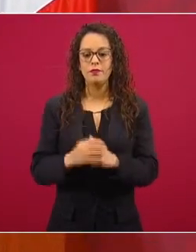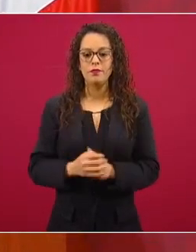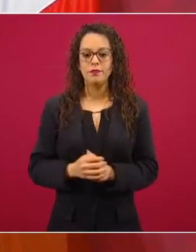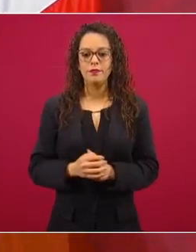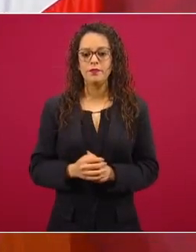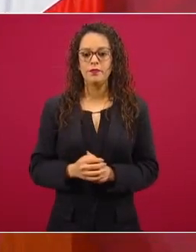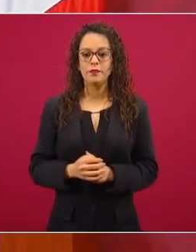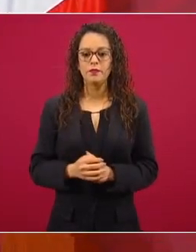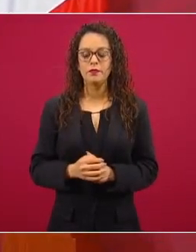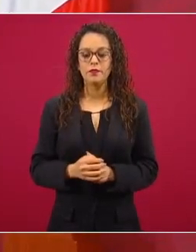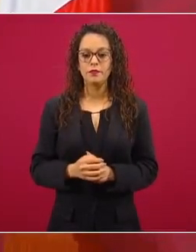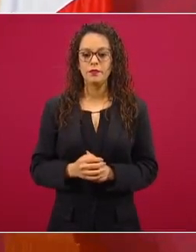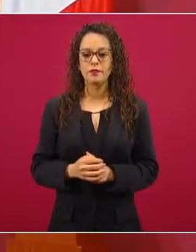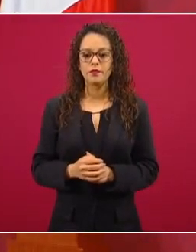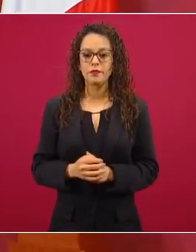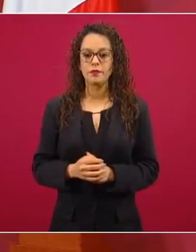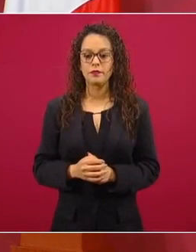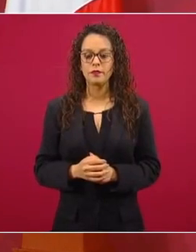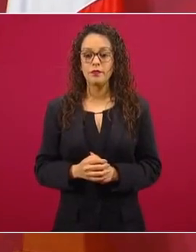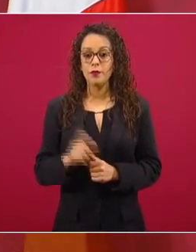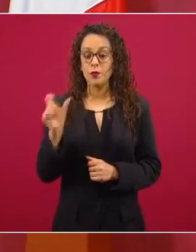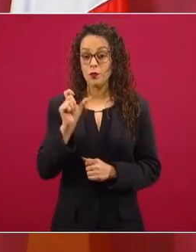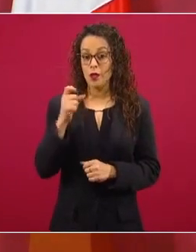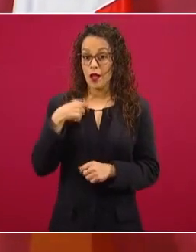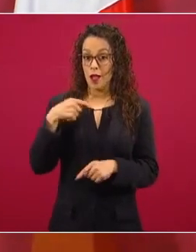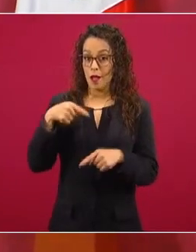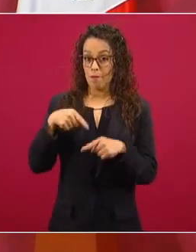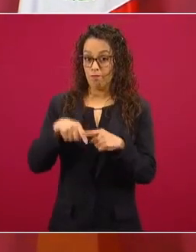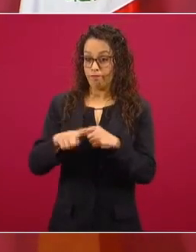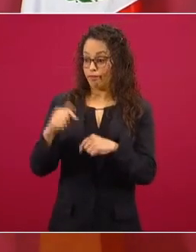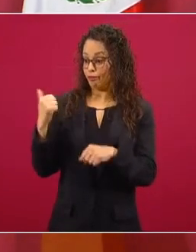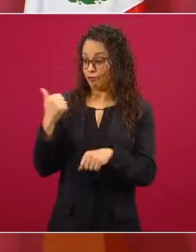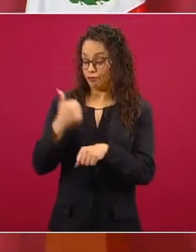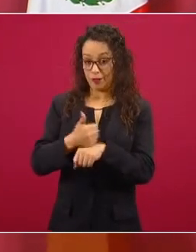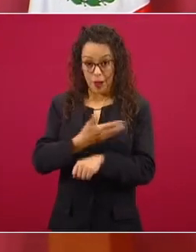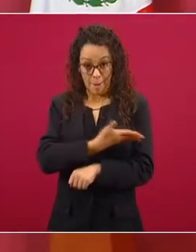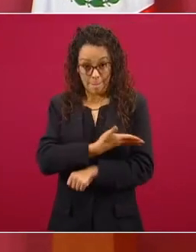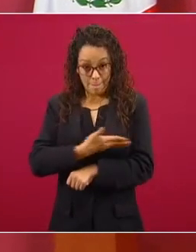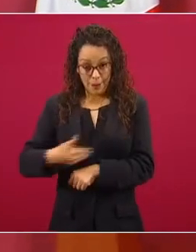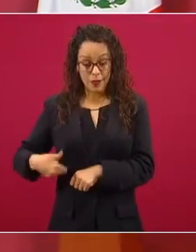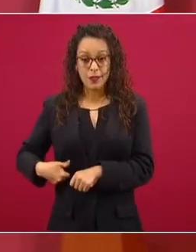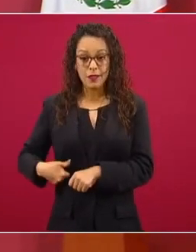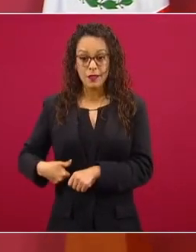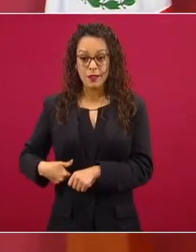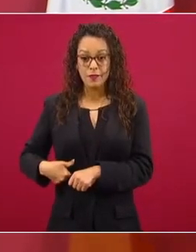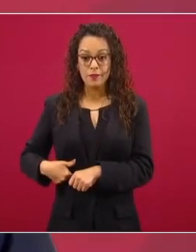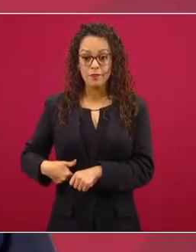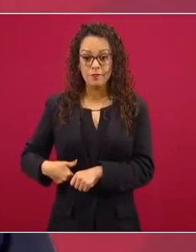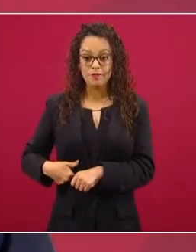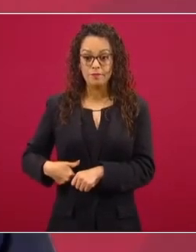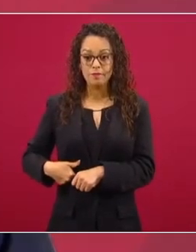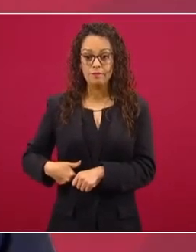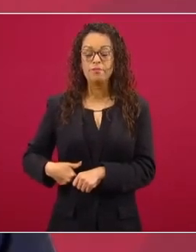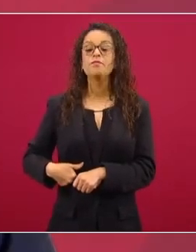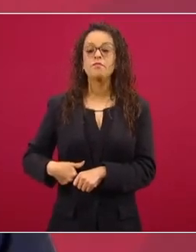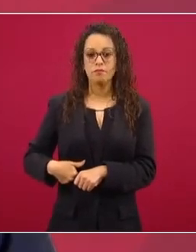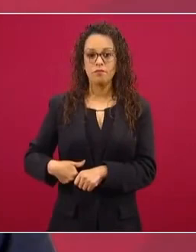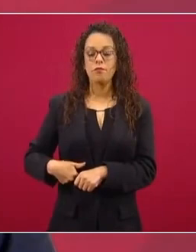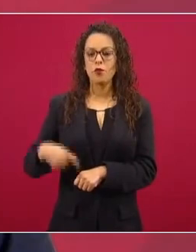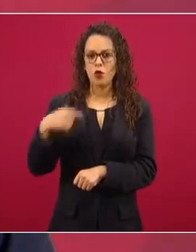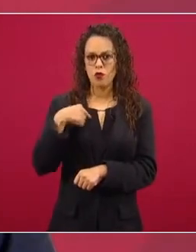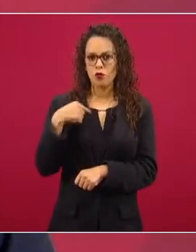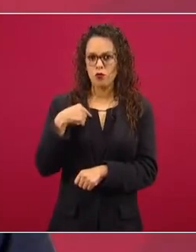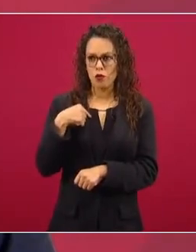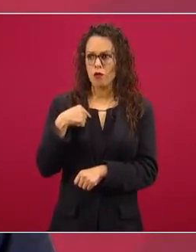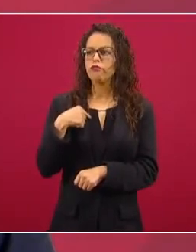Yo desde que llegué a la presidencia hablé con los encargados de seguridad